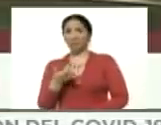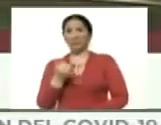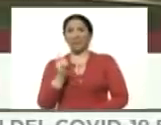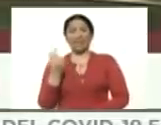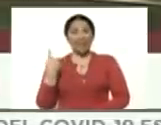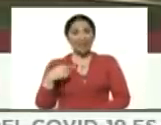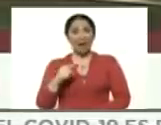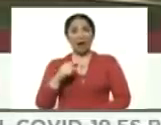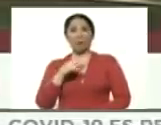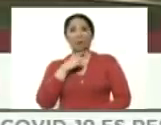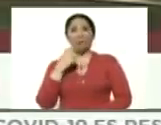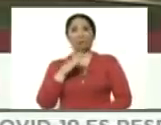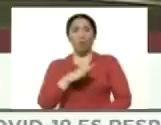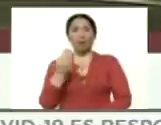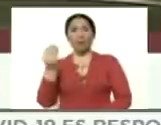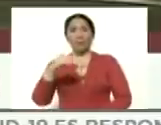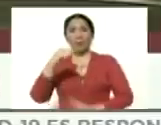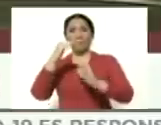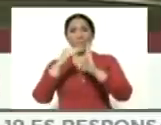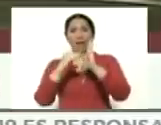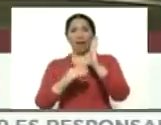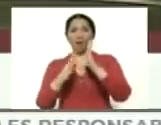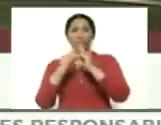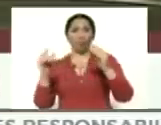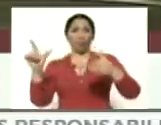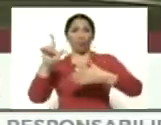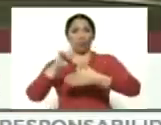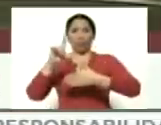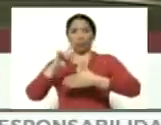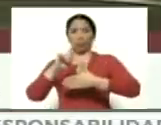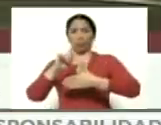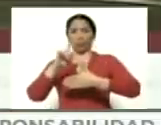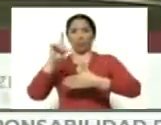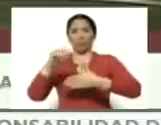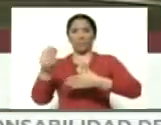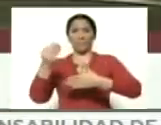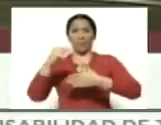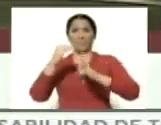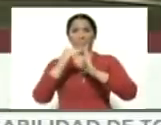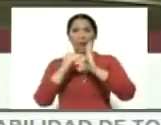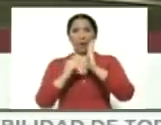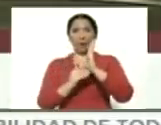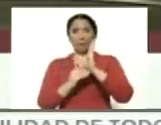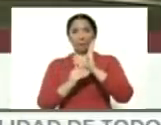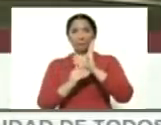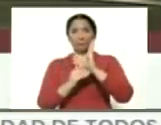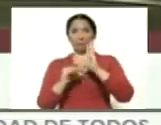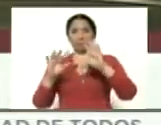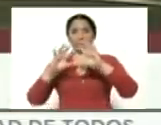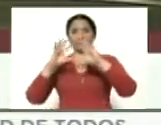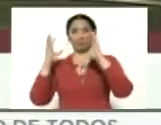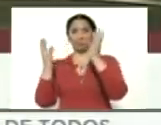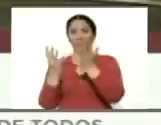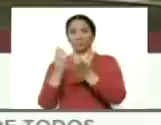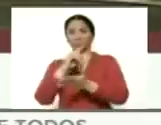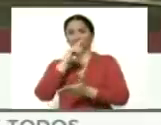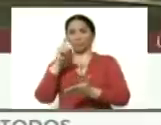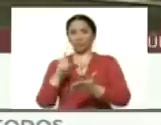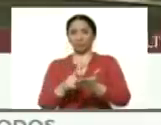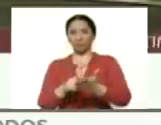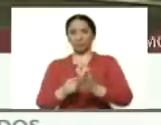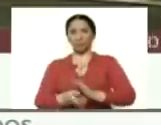más baja de todo el continente americano y una de las más bajas del mundo entero, y